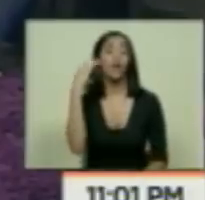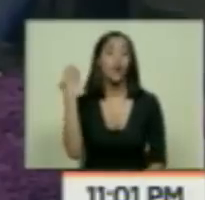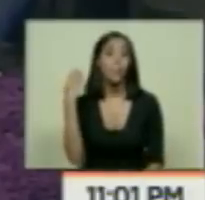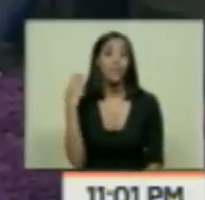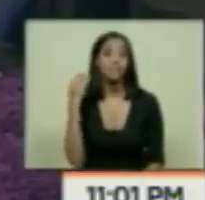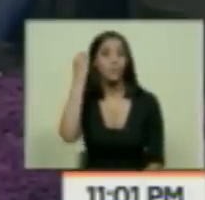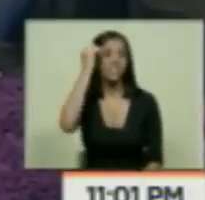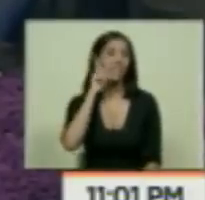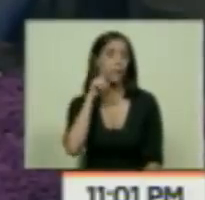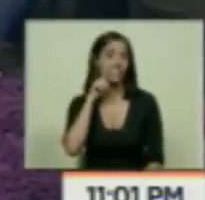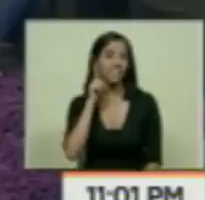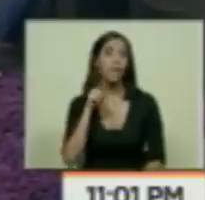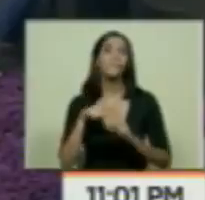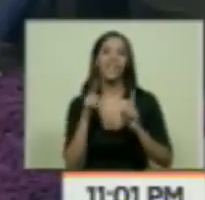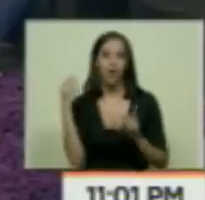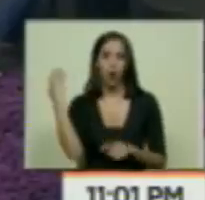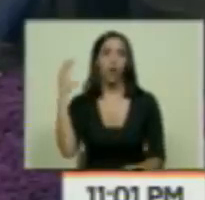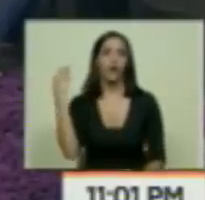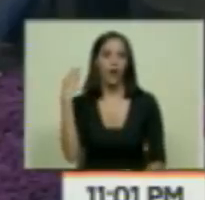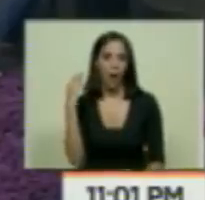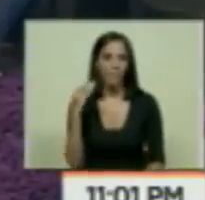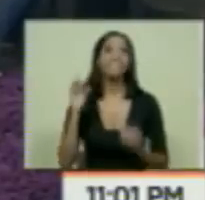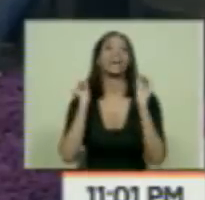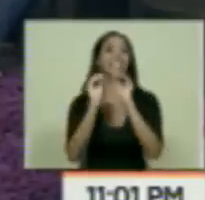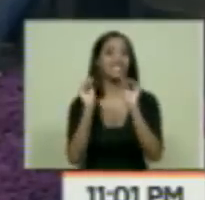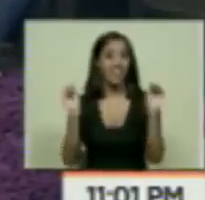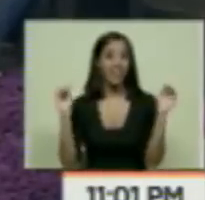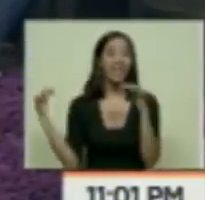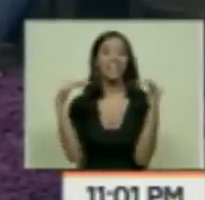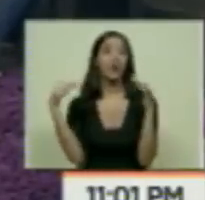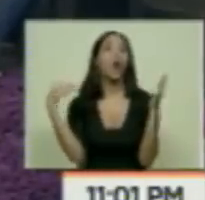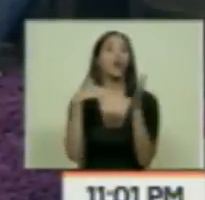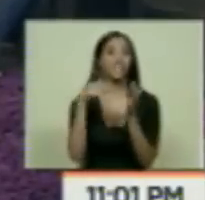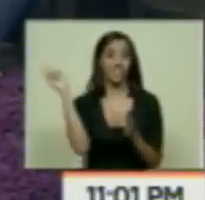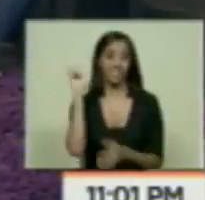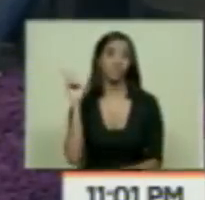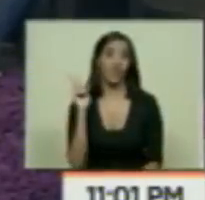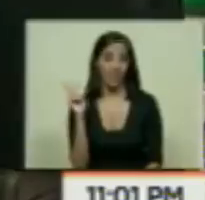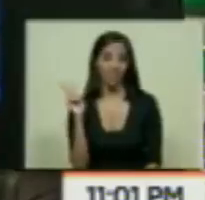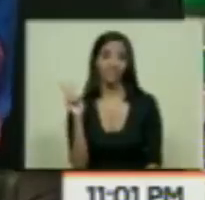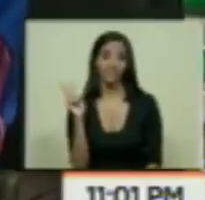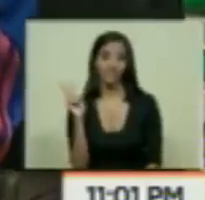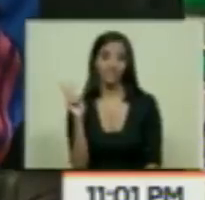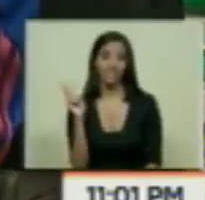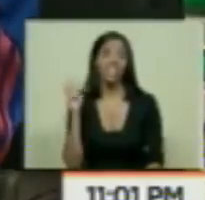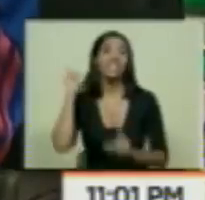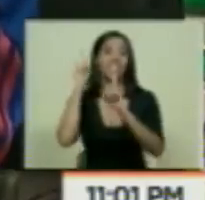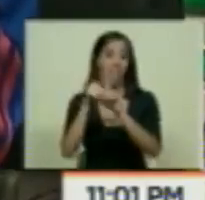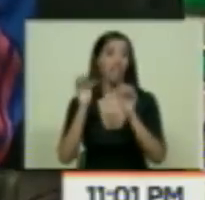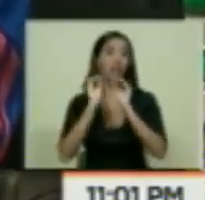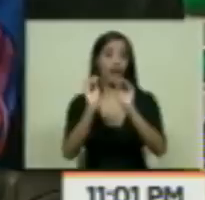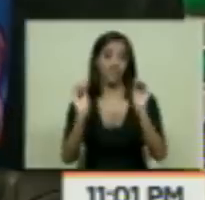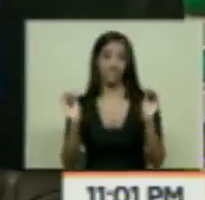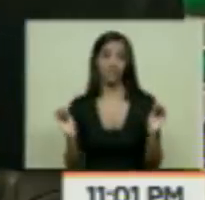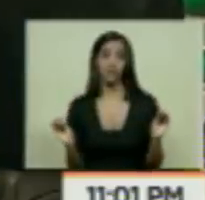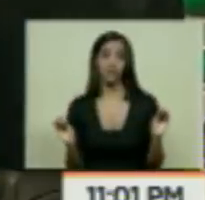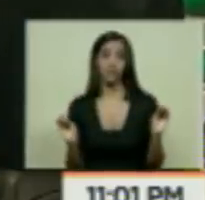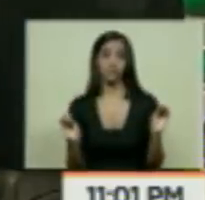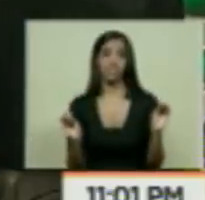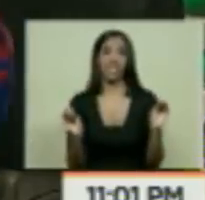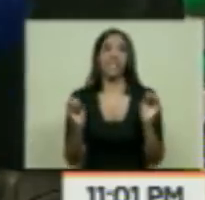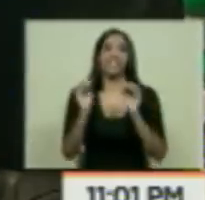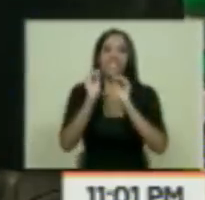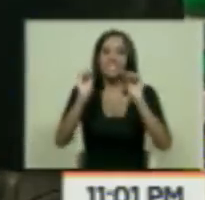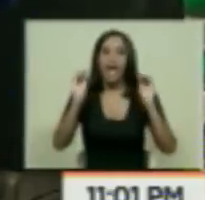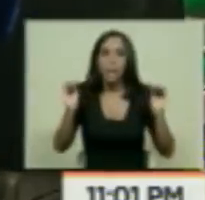que era mentira, pero en Colombia están llamando a la guerra contra Venezuela. Desde acá lo denunciamos. Así como están